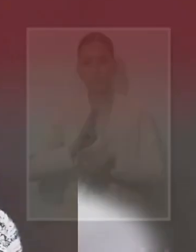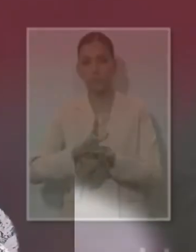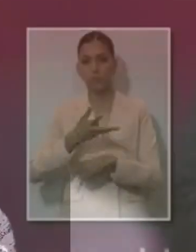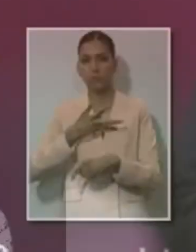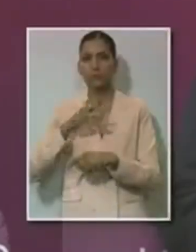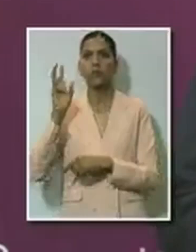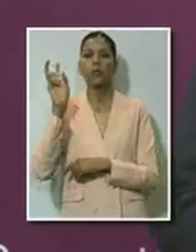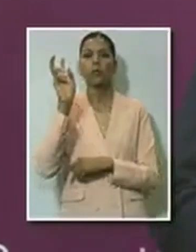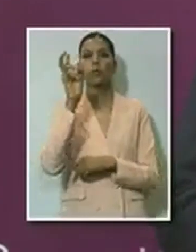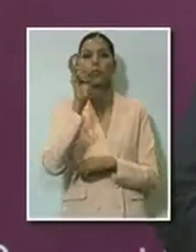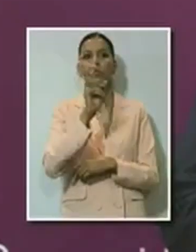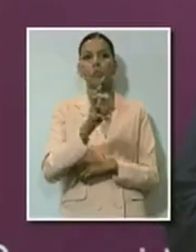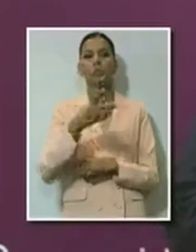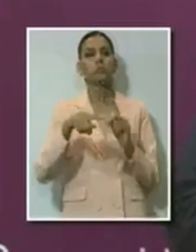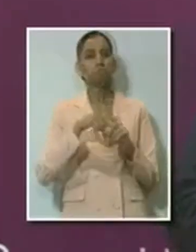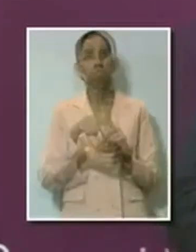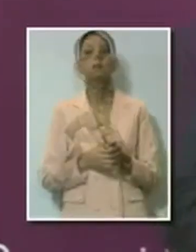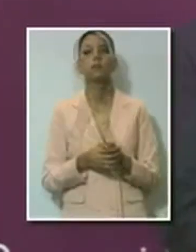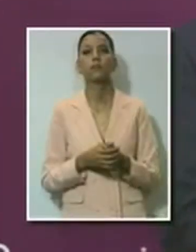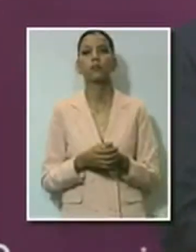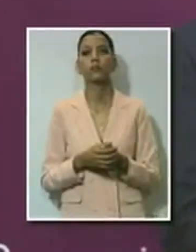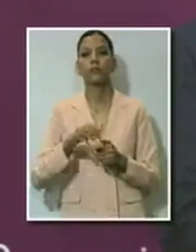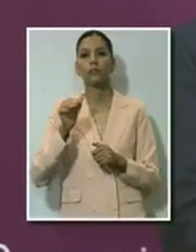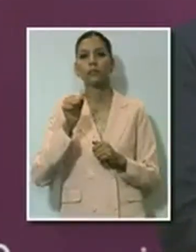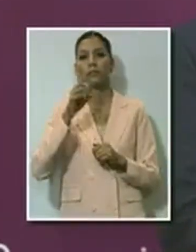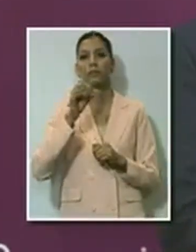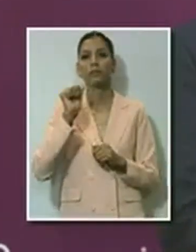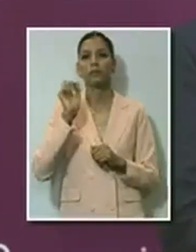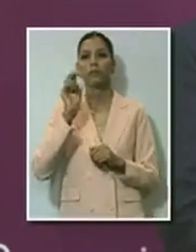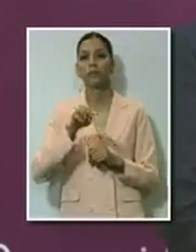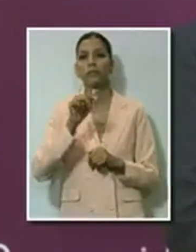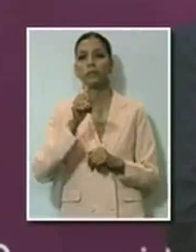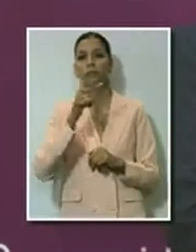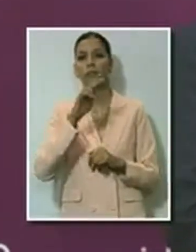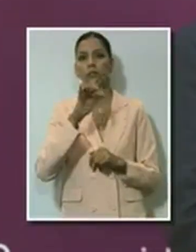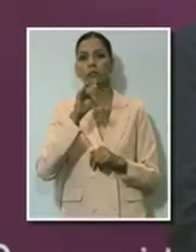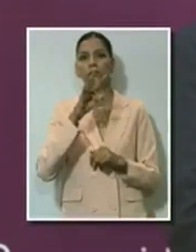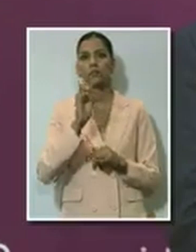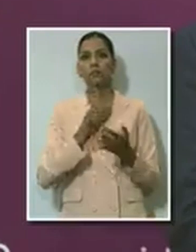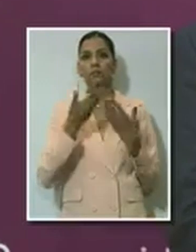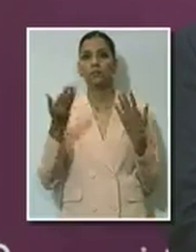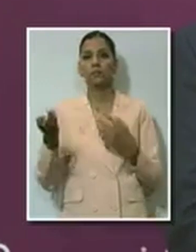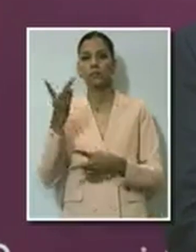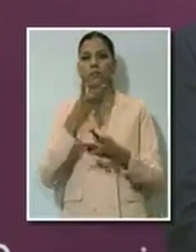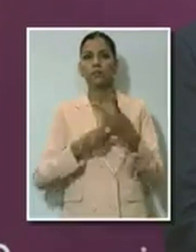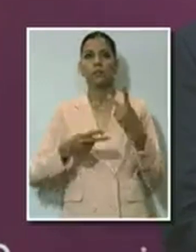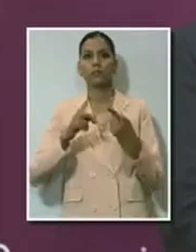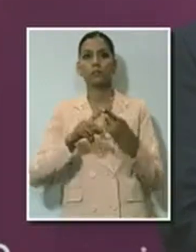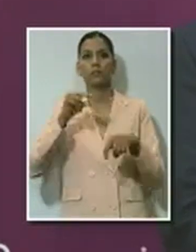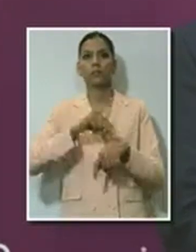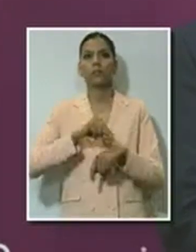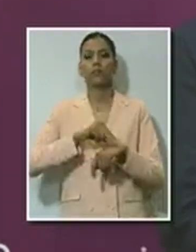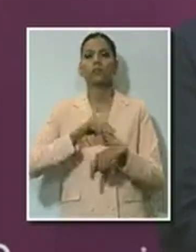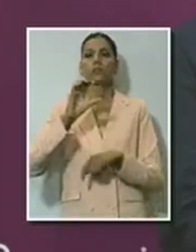informó el gobernador Alfredo Ramírez Bedoya. En conferencia de prensa señaló que la visita permitirá a las autoridades estatales revisar el